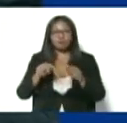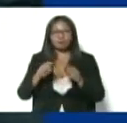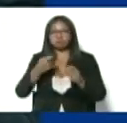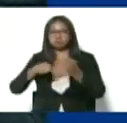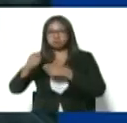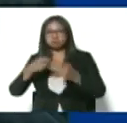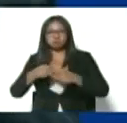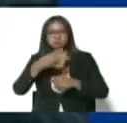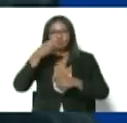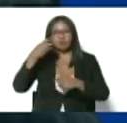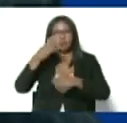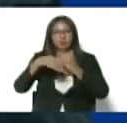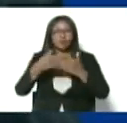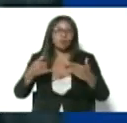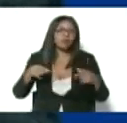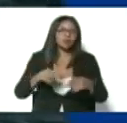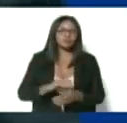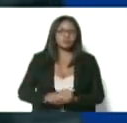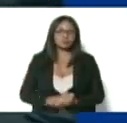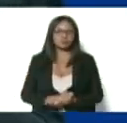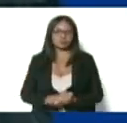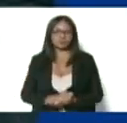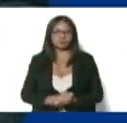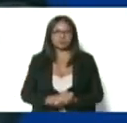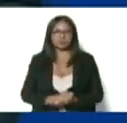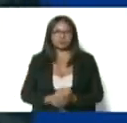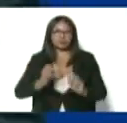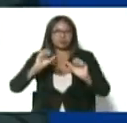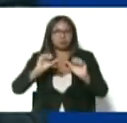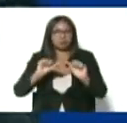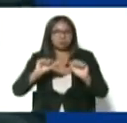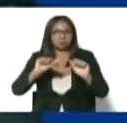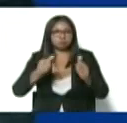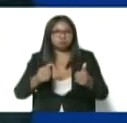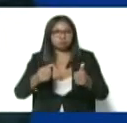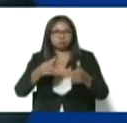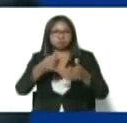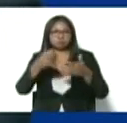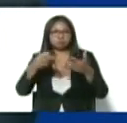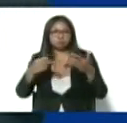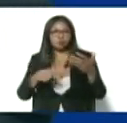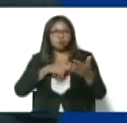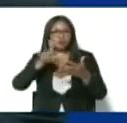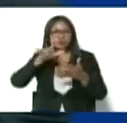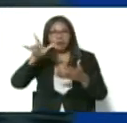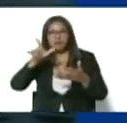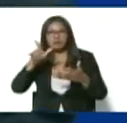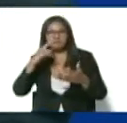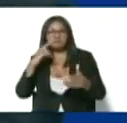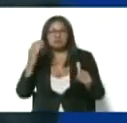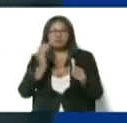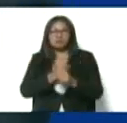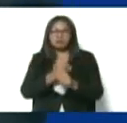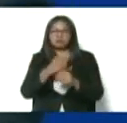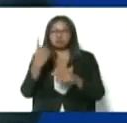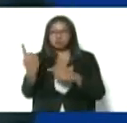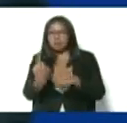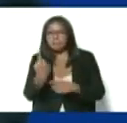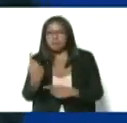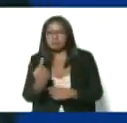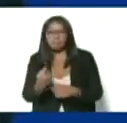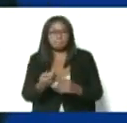pistas improvisadas elementos aeronaves solamente aparecían allí por ponerle un ejemplo